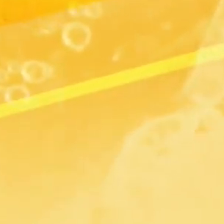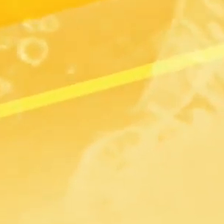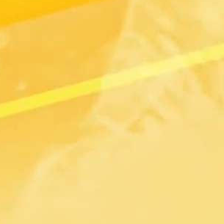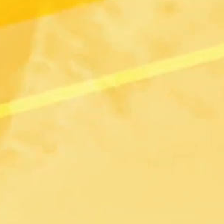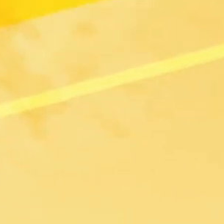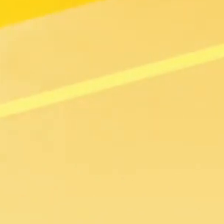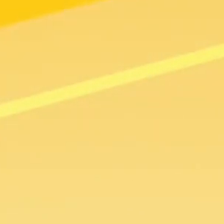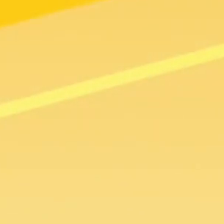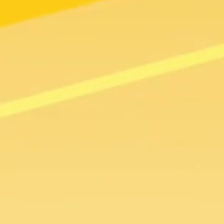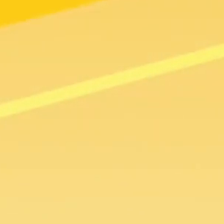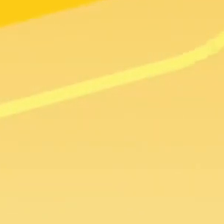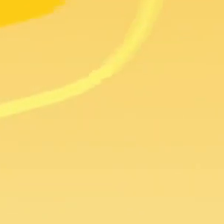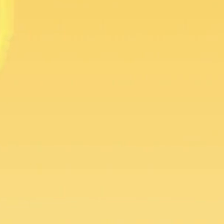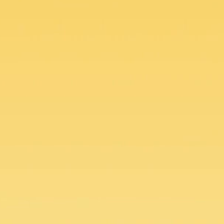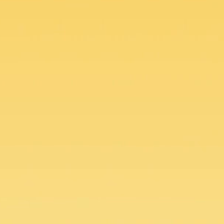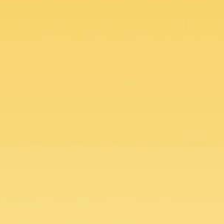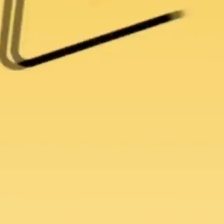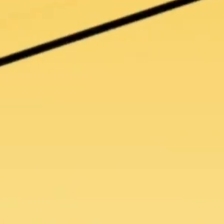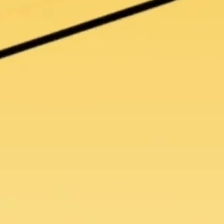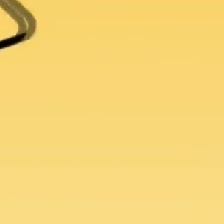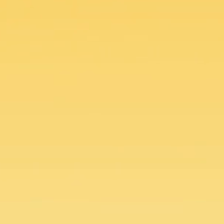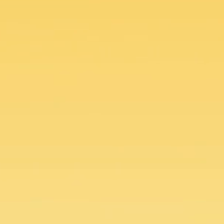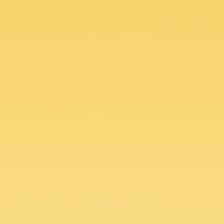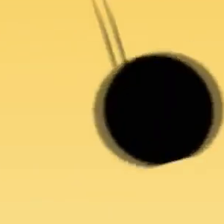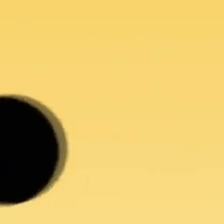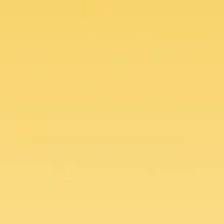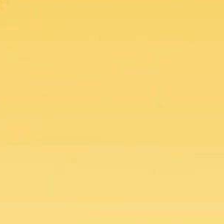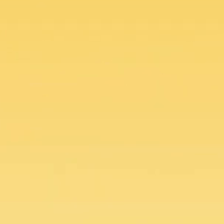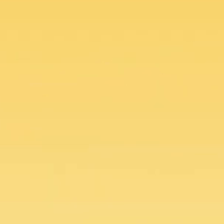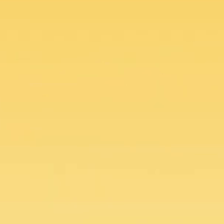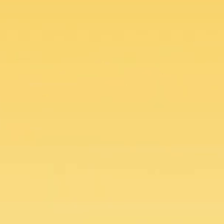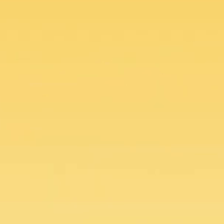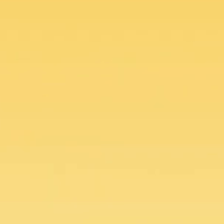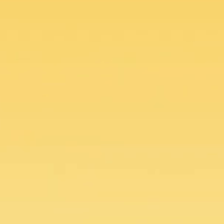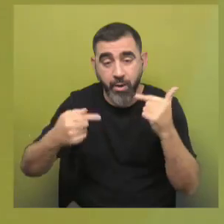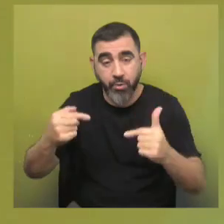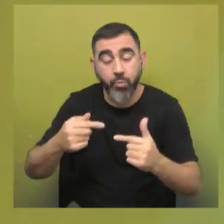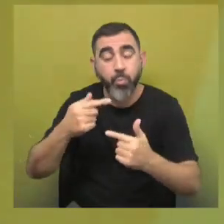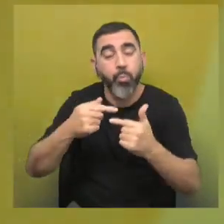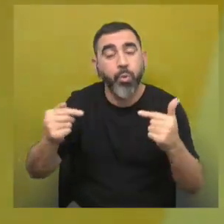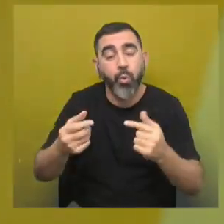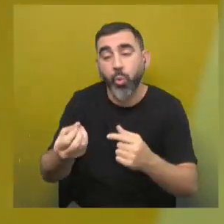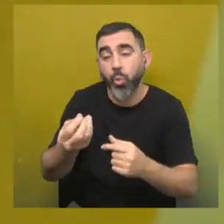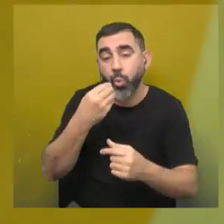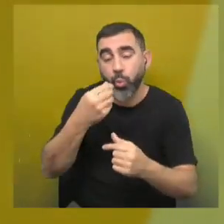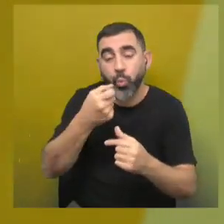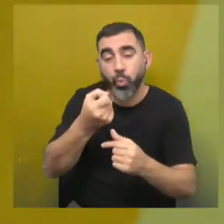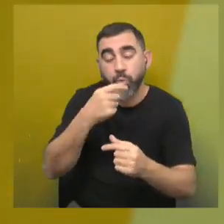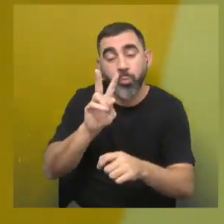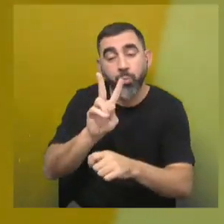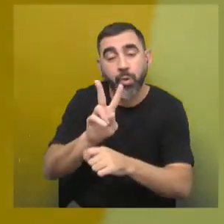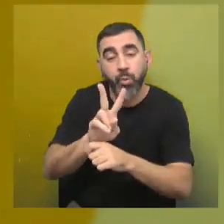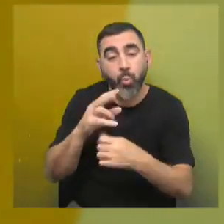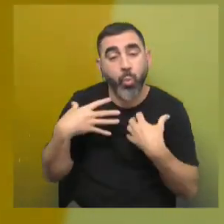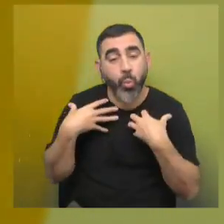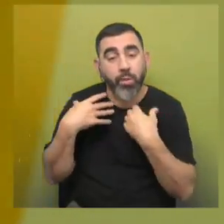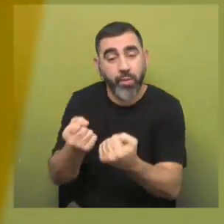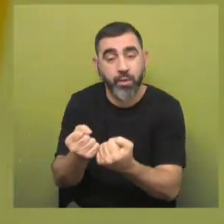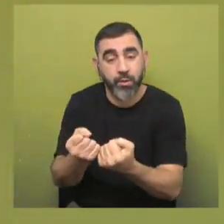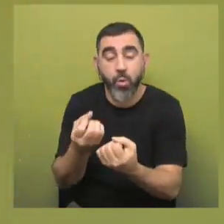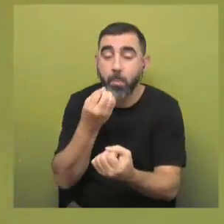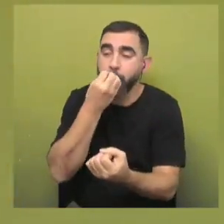histórica con ciencia ficción, viajes en el tiempo y aventuras detectivescas. Hay misterios a resolver, pasado a salvaguardar y futuro a